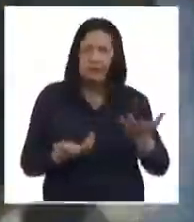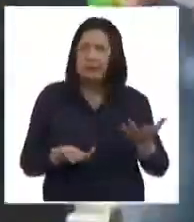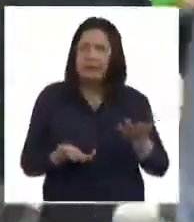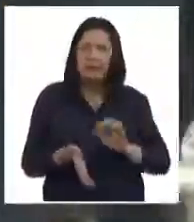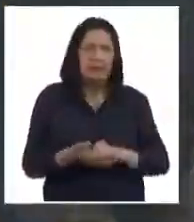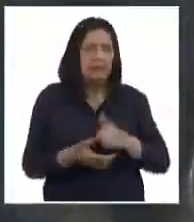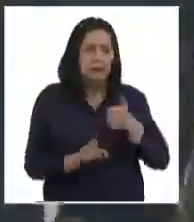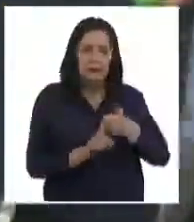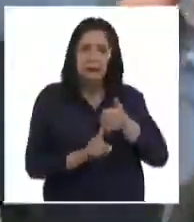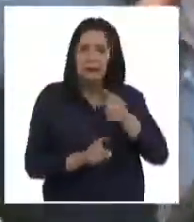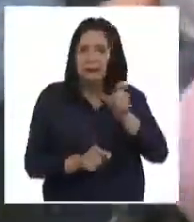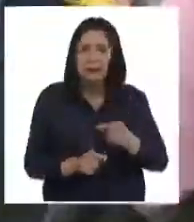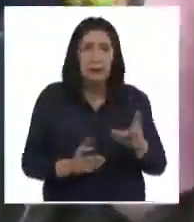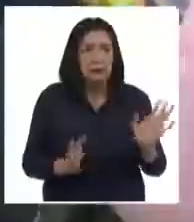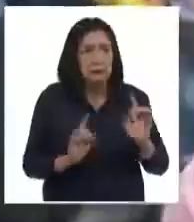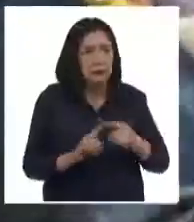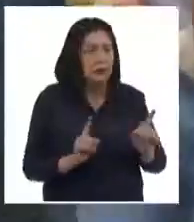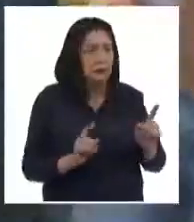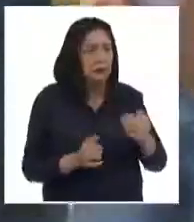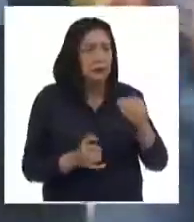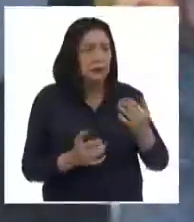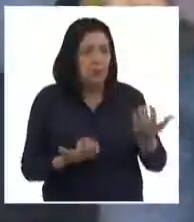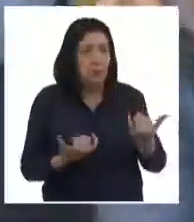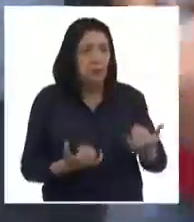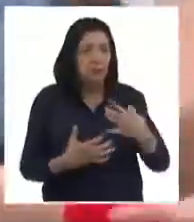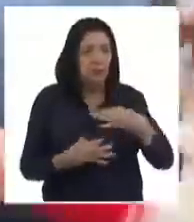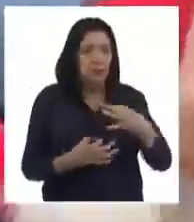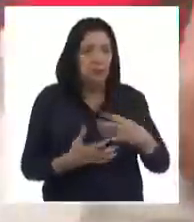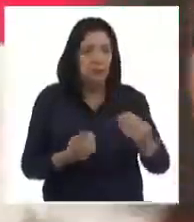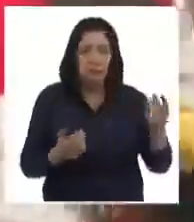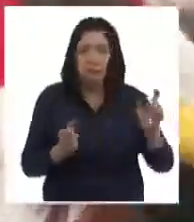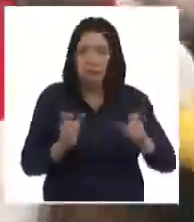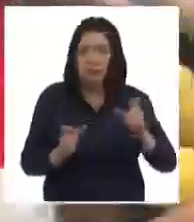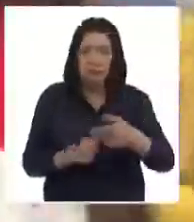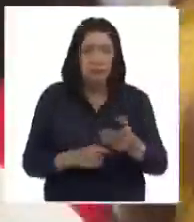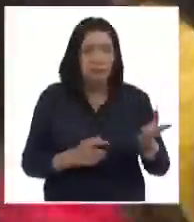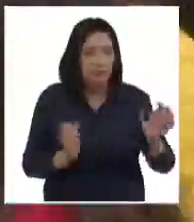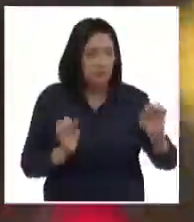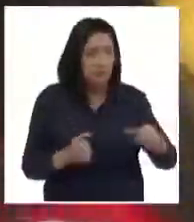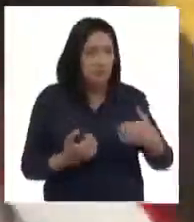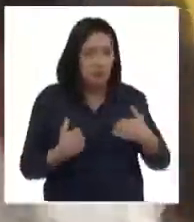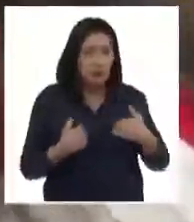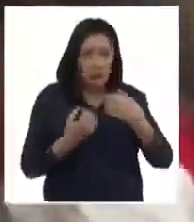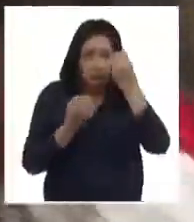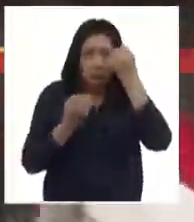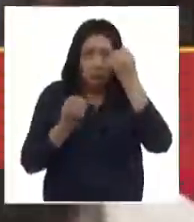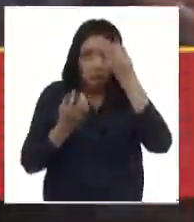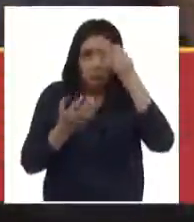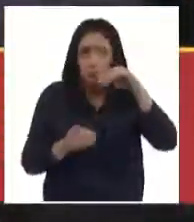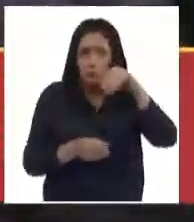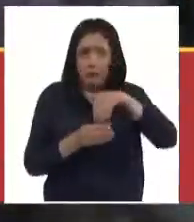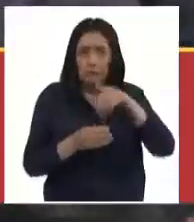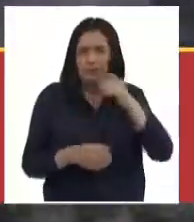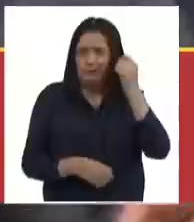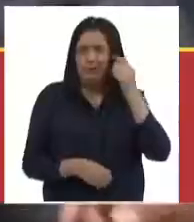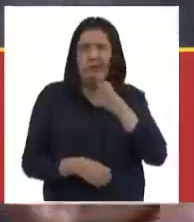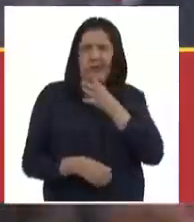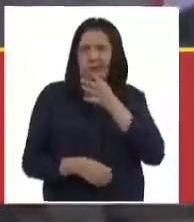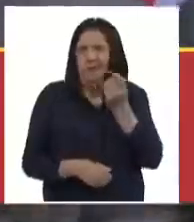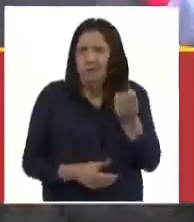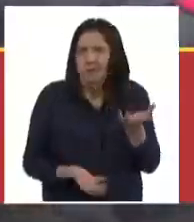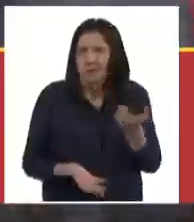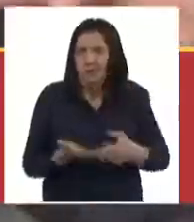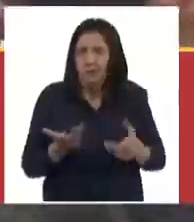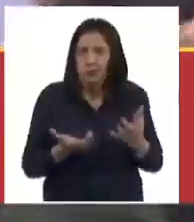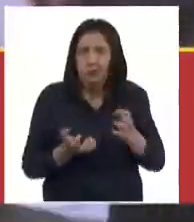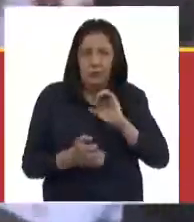respecto a su persona. Pero finalmente lo que interesa ahora mucho para la ciudadanía y para poder tener un voto informado es entender a qué se refiere el